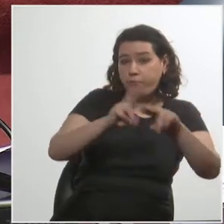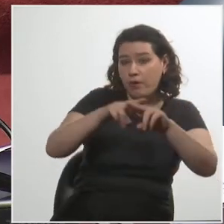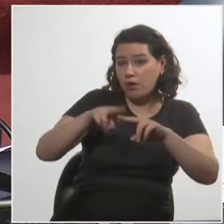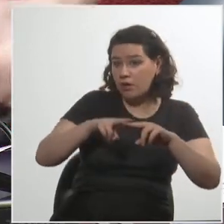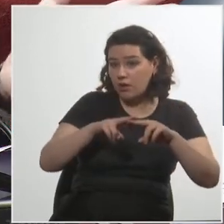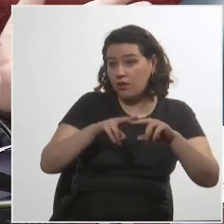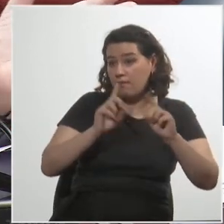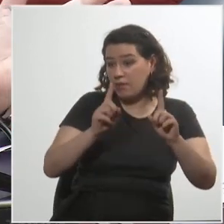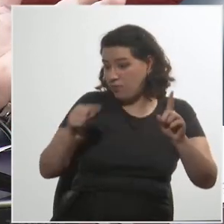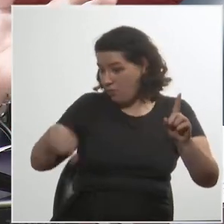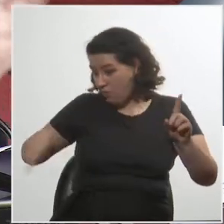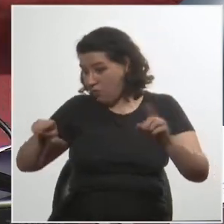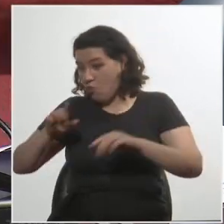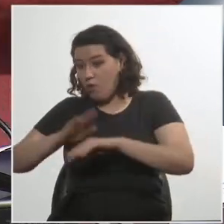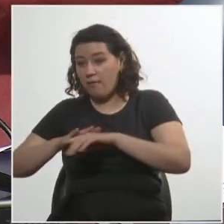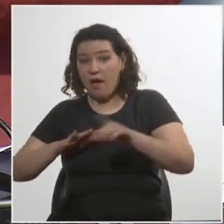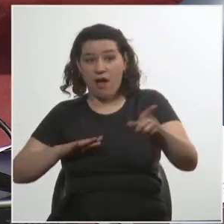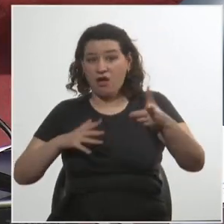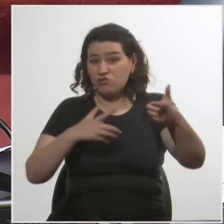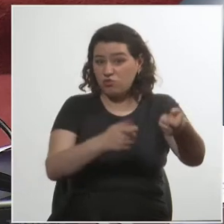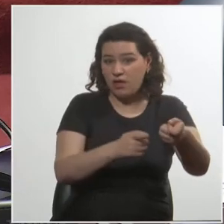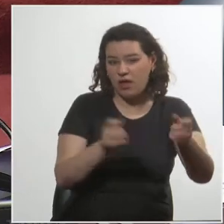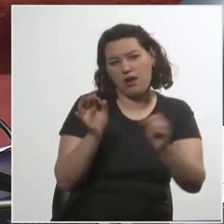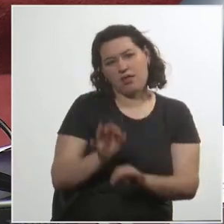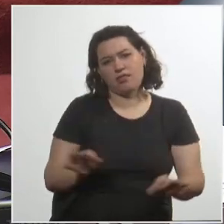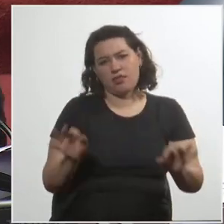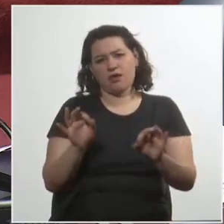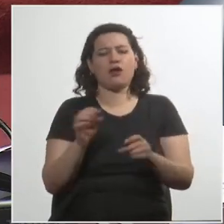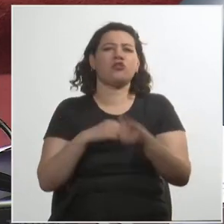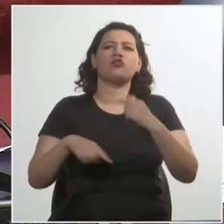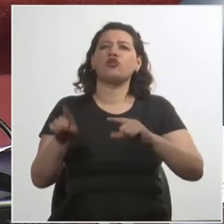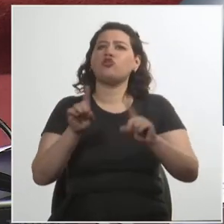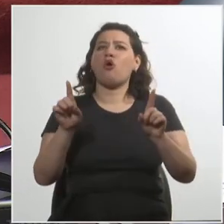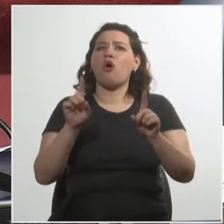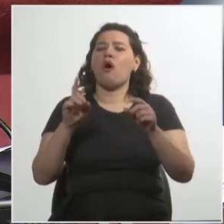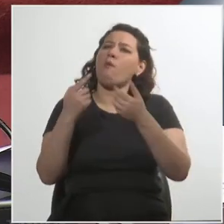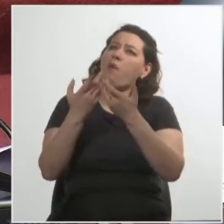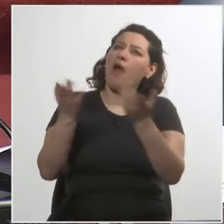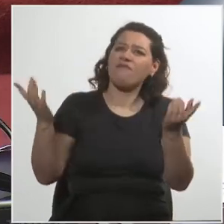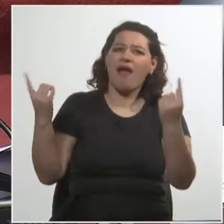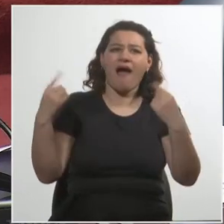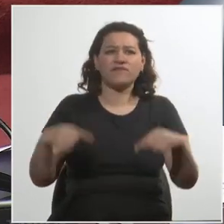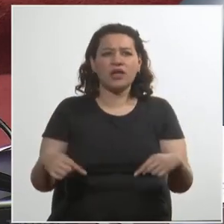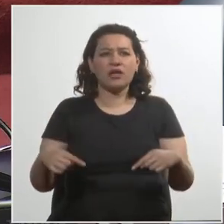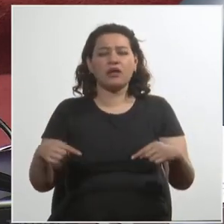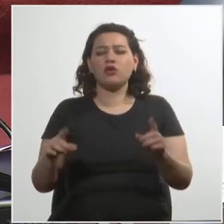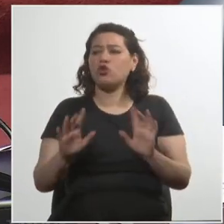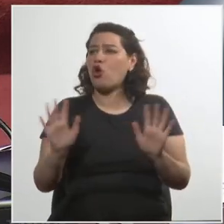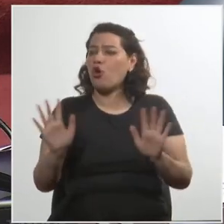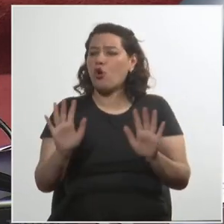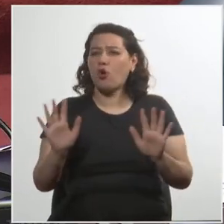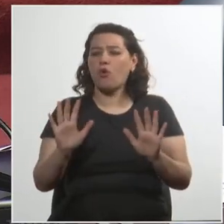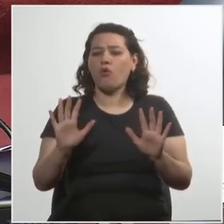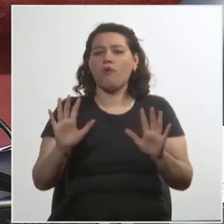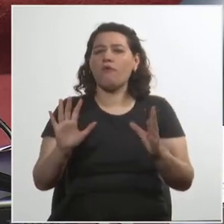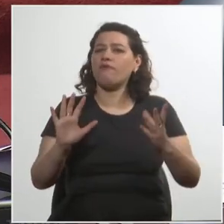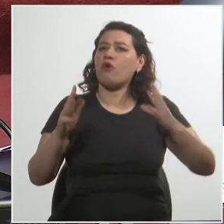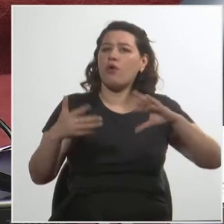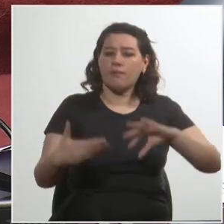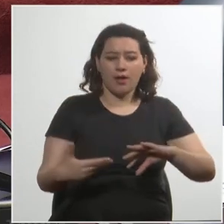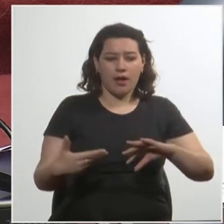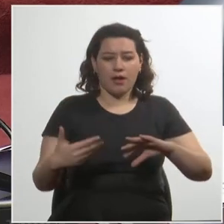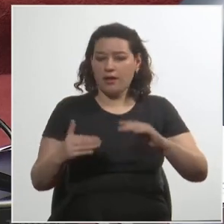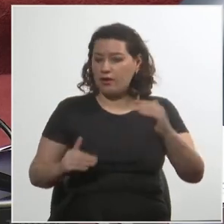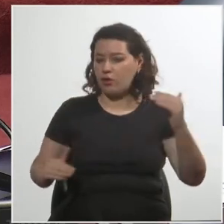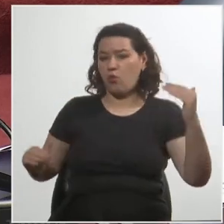esta misma personas no fueron reparados Entonces estamos tratando no de reabrir un debate sino de compensar